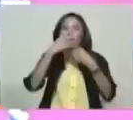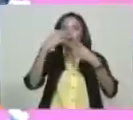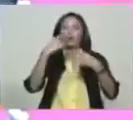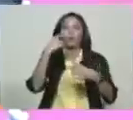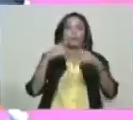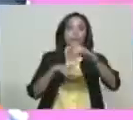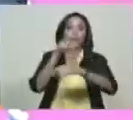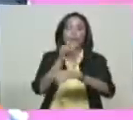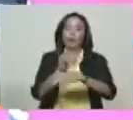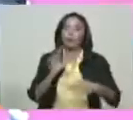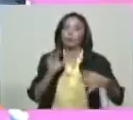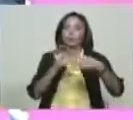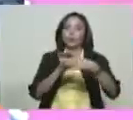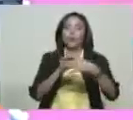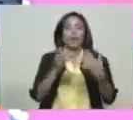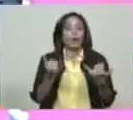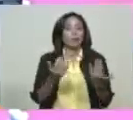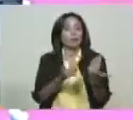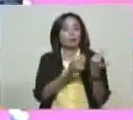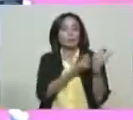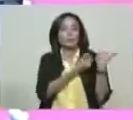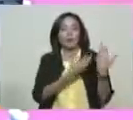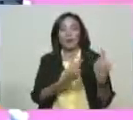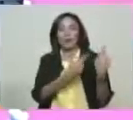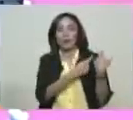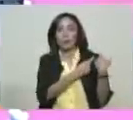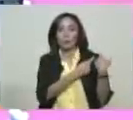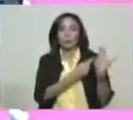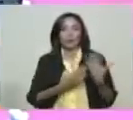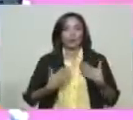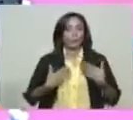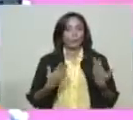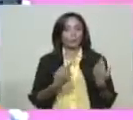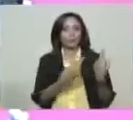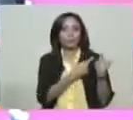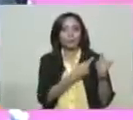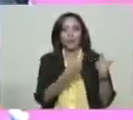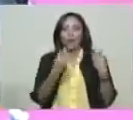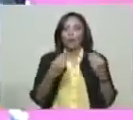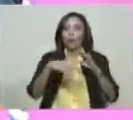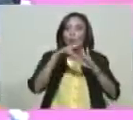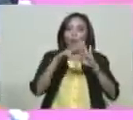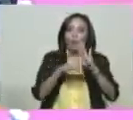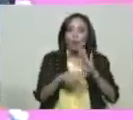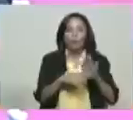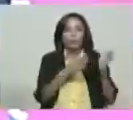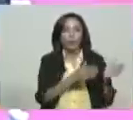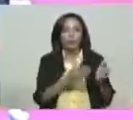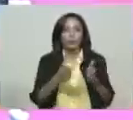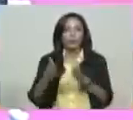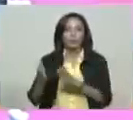y los poderes que me han entregado de acuerdo a los estatutos vigentes.